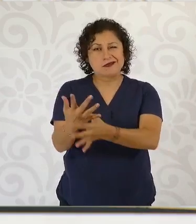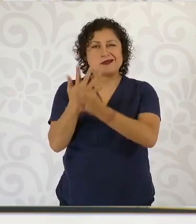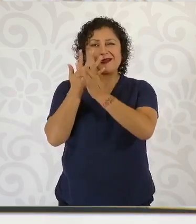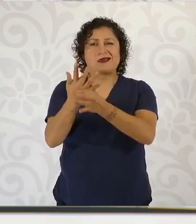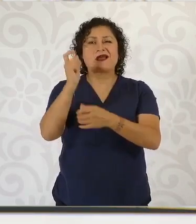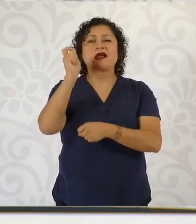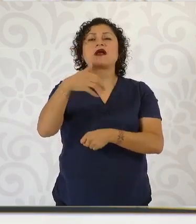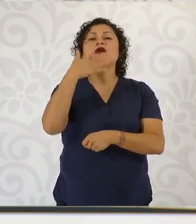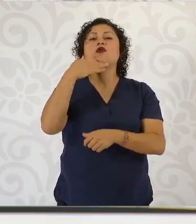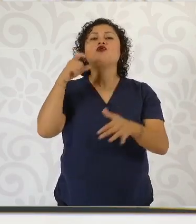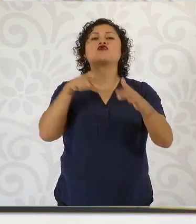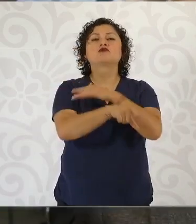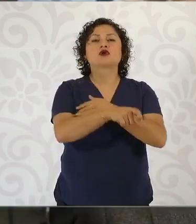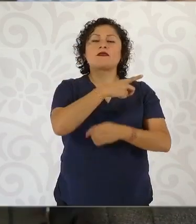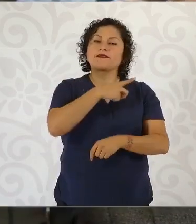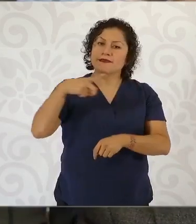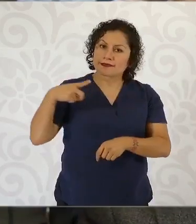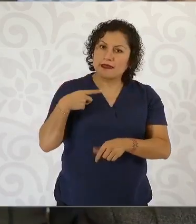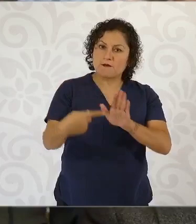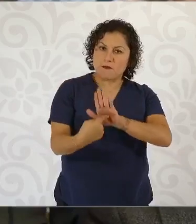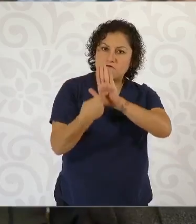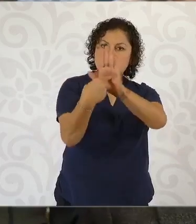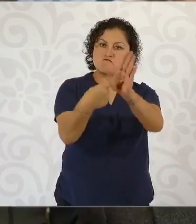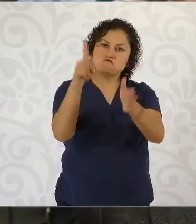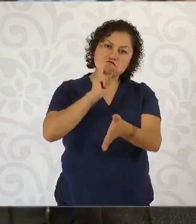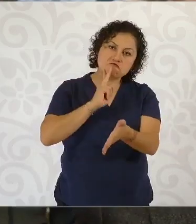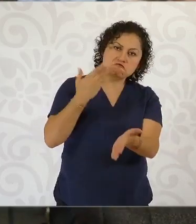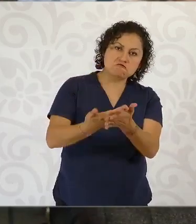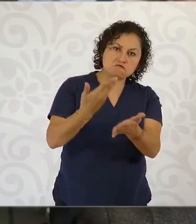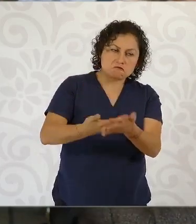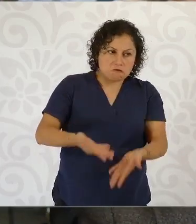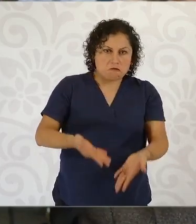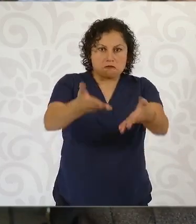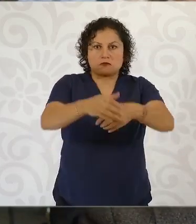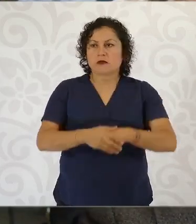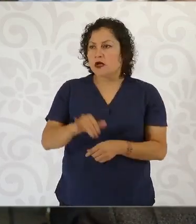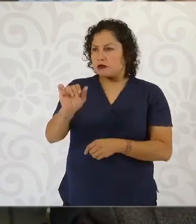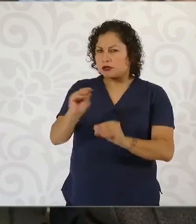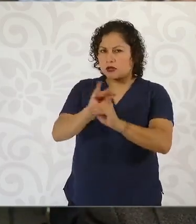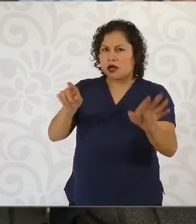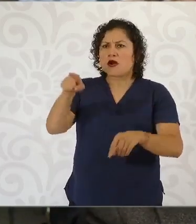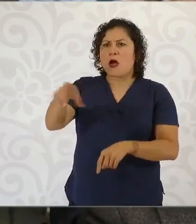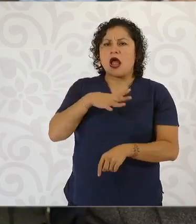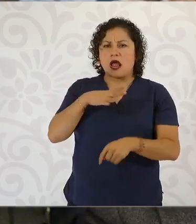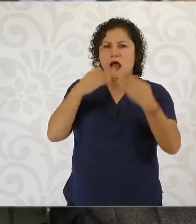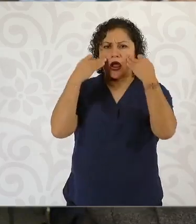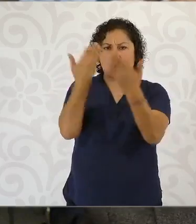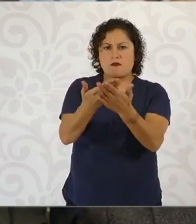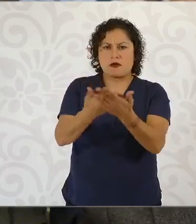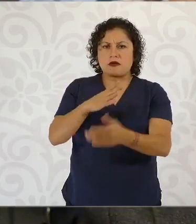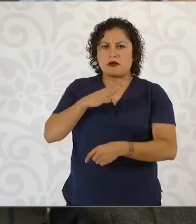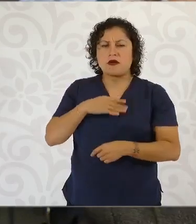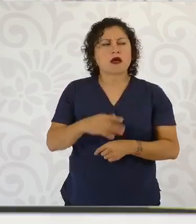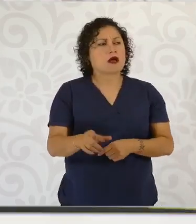pues tiene que demostrarse y que se haga la revisión y la auditoría. Sí, claro, y digo, las evidencias ahí están. ¿Cuándo podría hacerse,